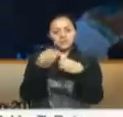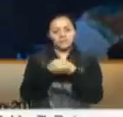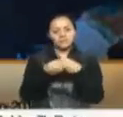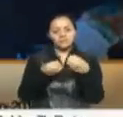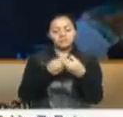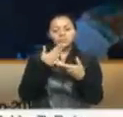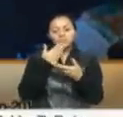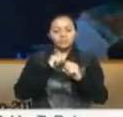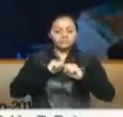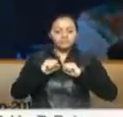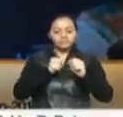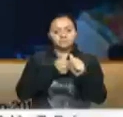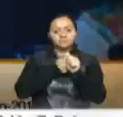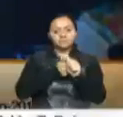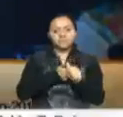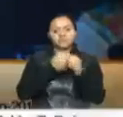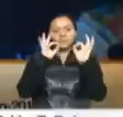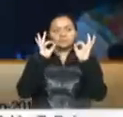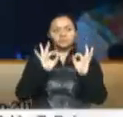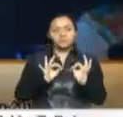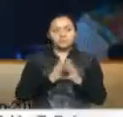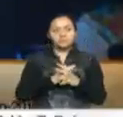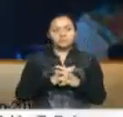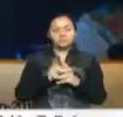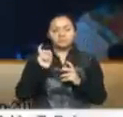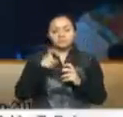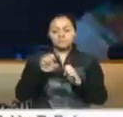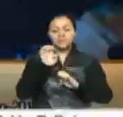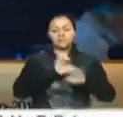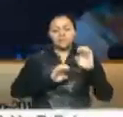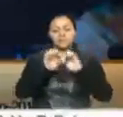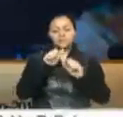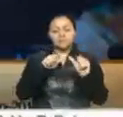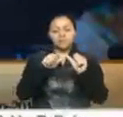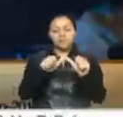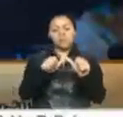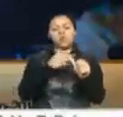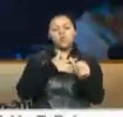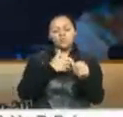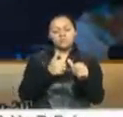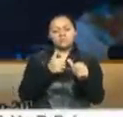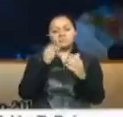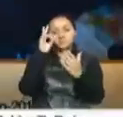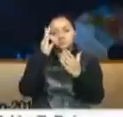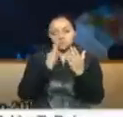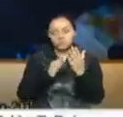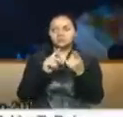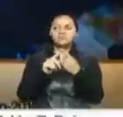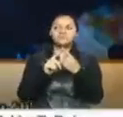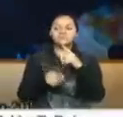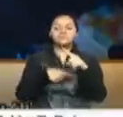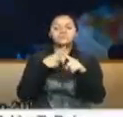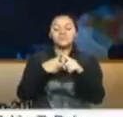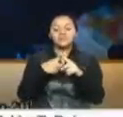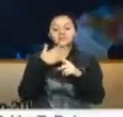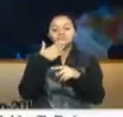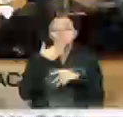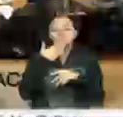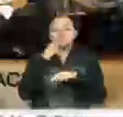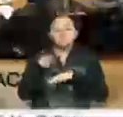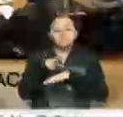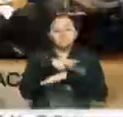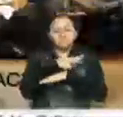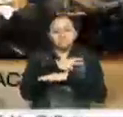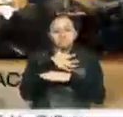seguimiento y ejecución presupuestaria. Realizan evaluación de la sostenibilidad fiscal, realizan análisis adecuado de la ejecución